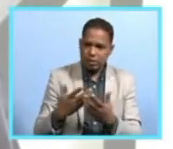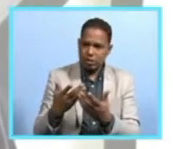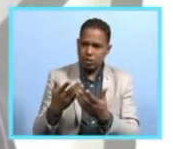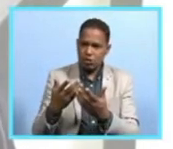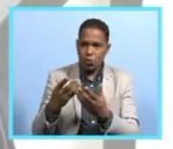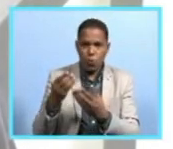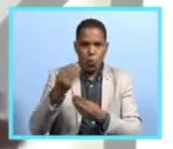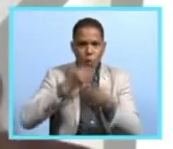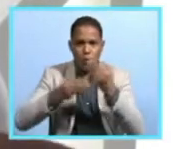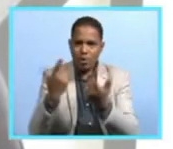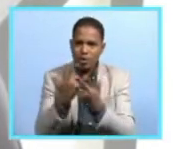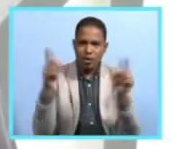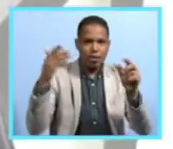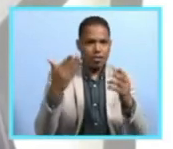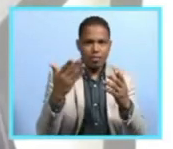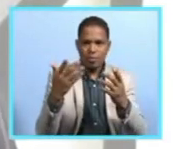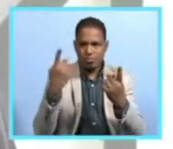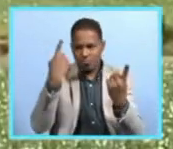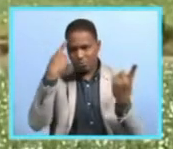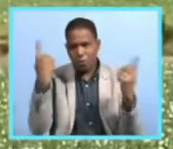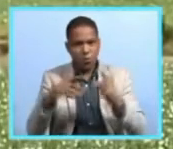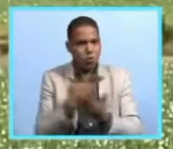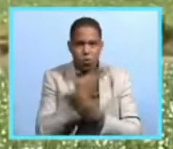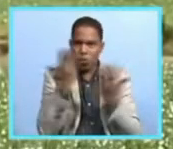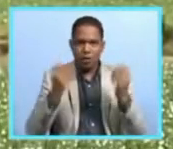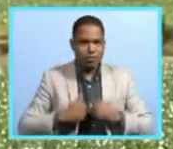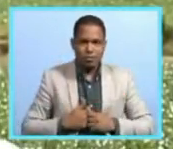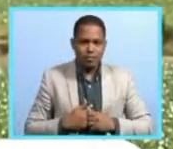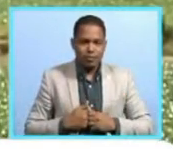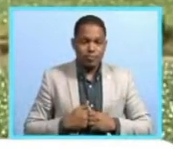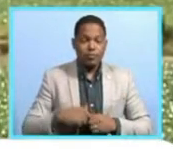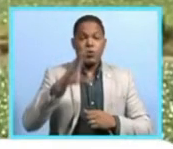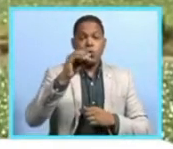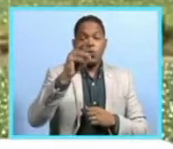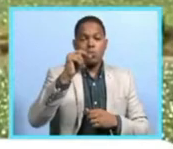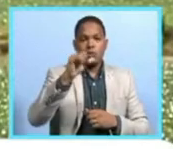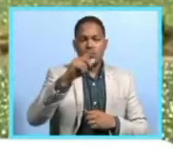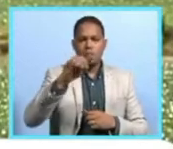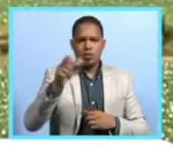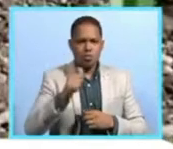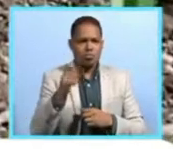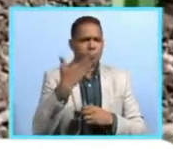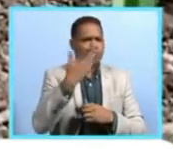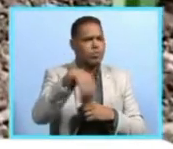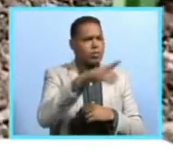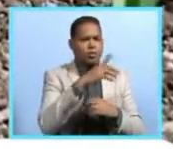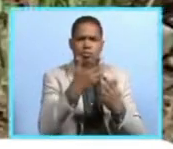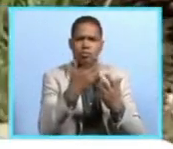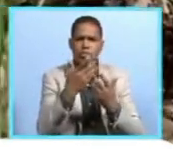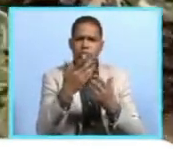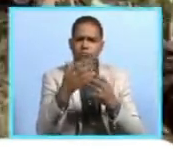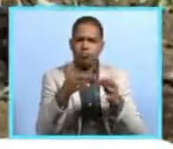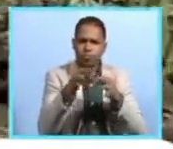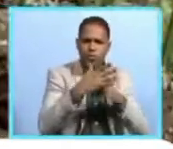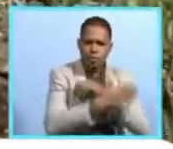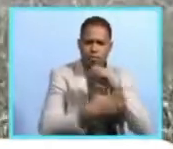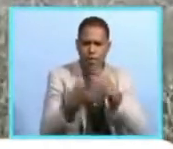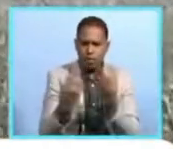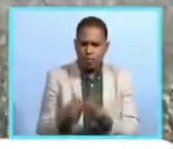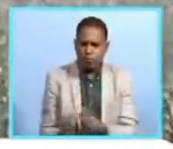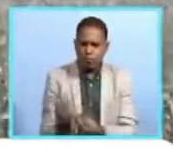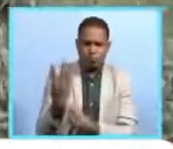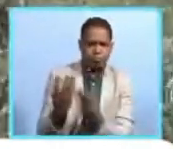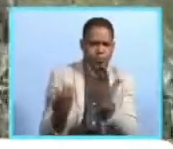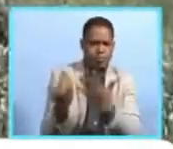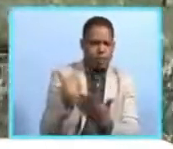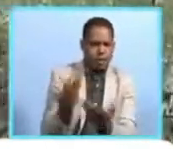en China son subvencionados los productores. Constanza es el único municipio del país que produce este cultivo. Según ellos, la siembra de